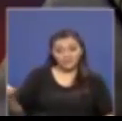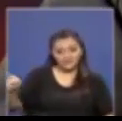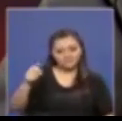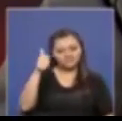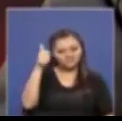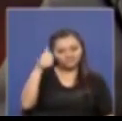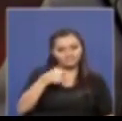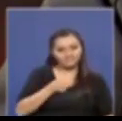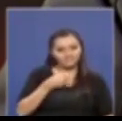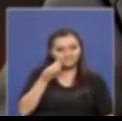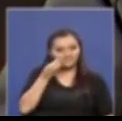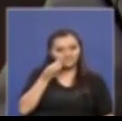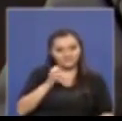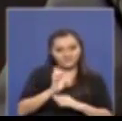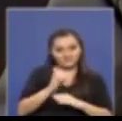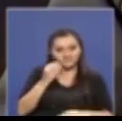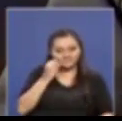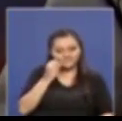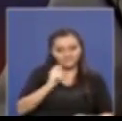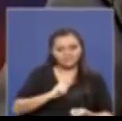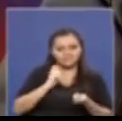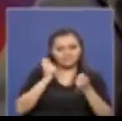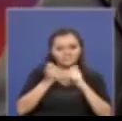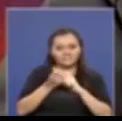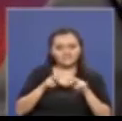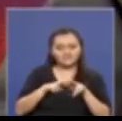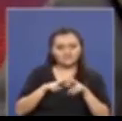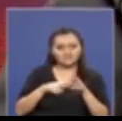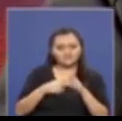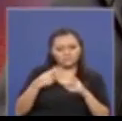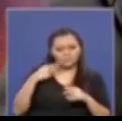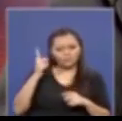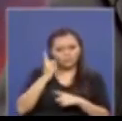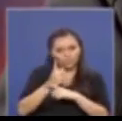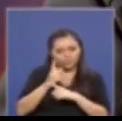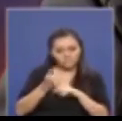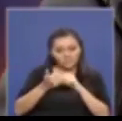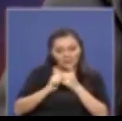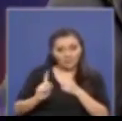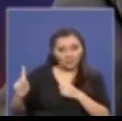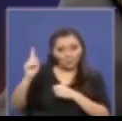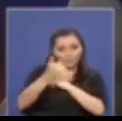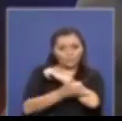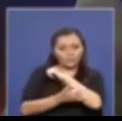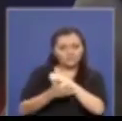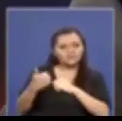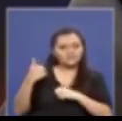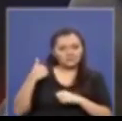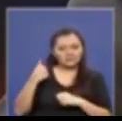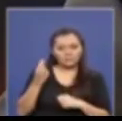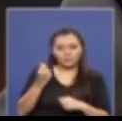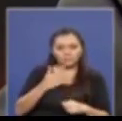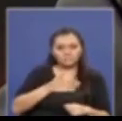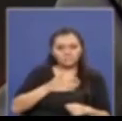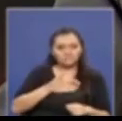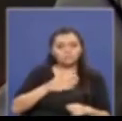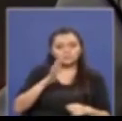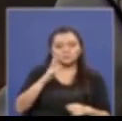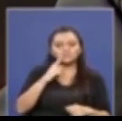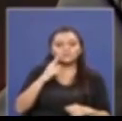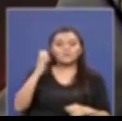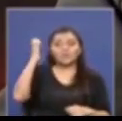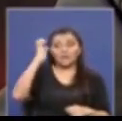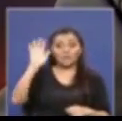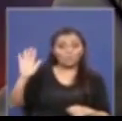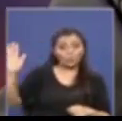esas monedas. Y por algo cada nuevo Estado nace con su propia moneda. Y cuidado, alguien me dirá, no, pero Europa